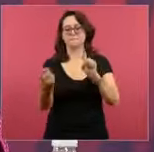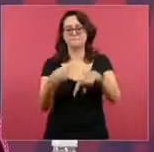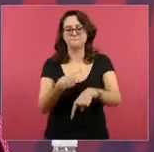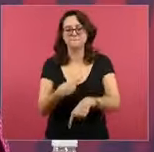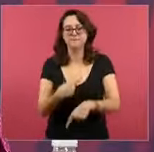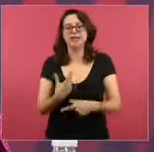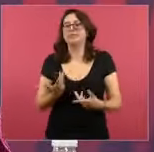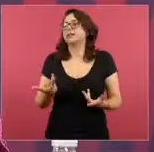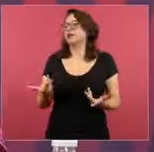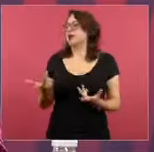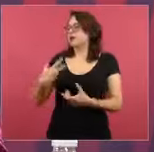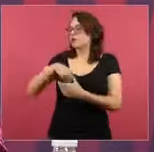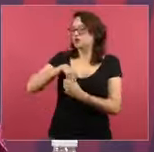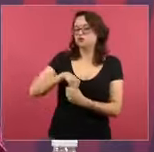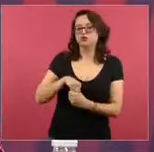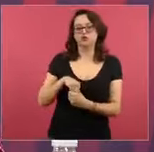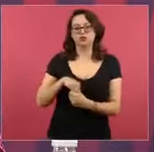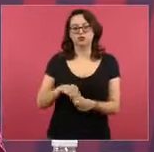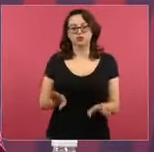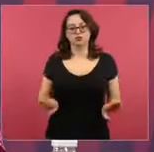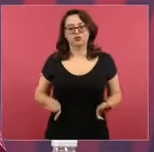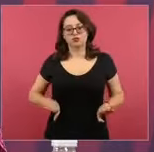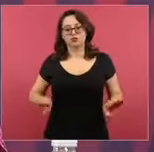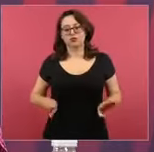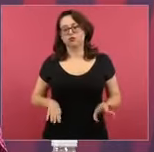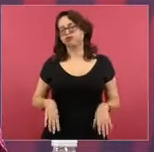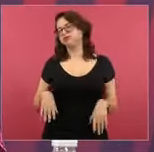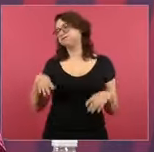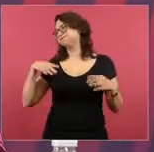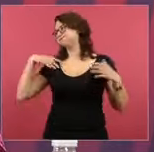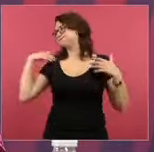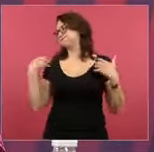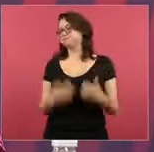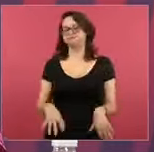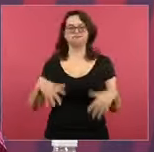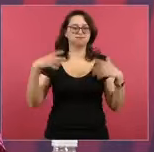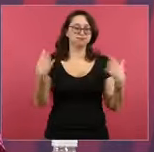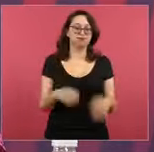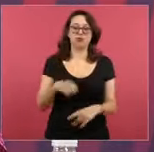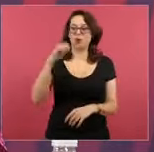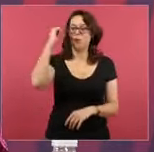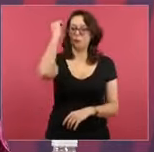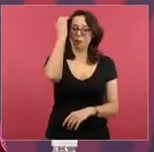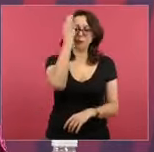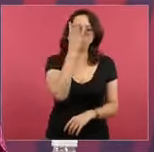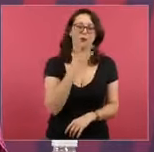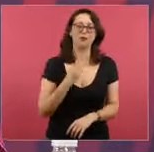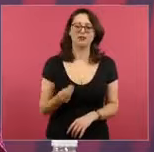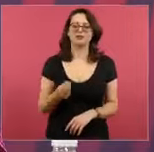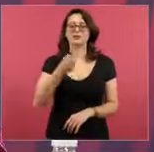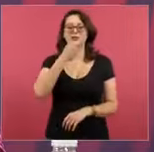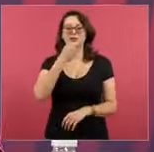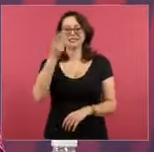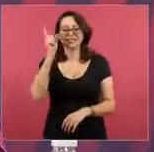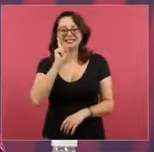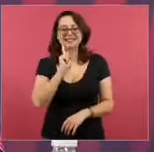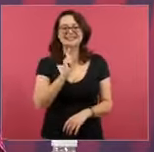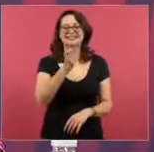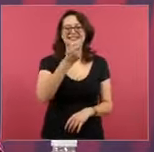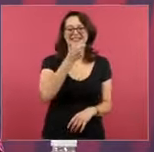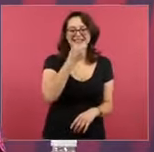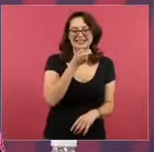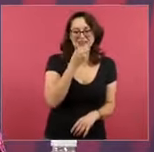la inclusión. Y es maravilloso, ¿no saben? Es maravilloso ver cómo las niñas y los niños pueden de una